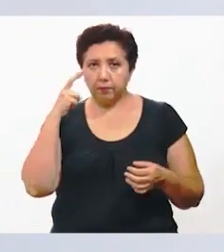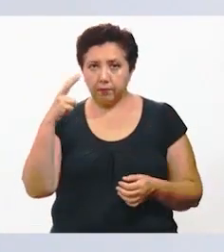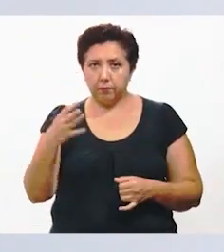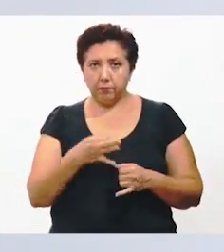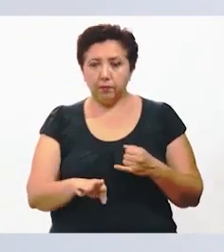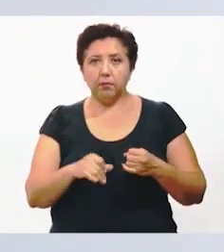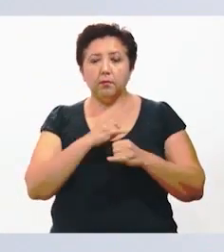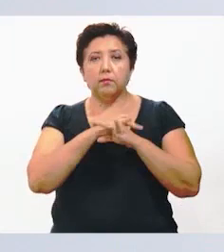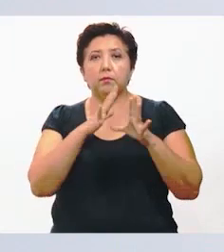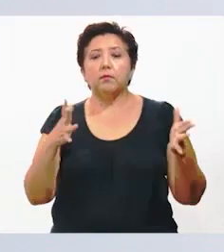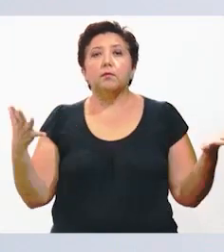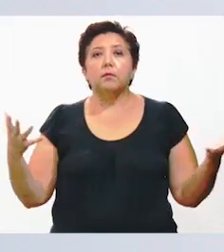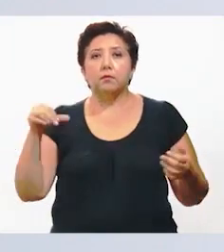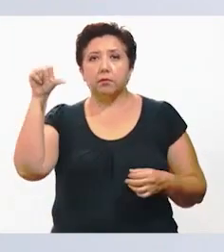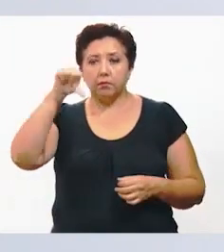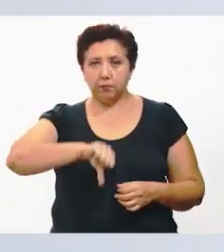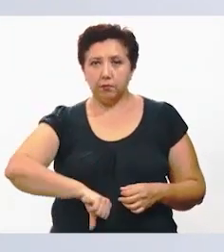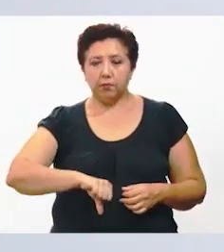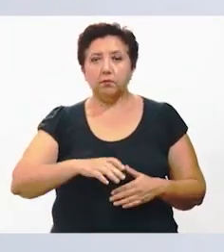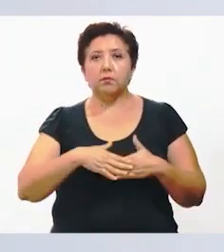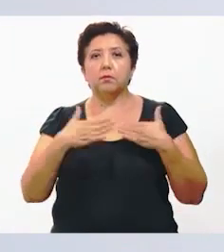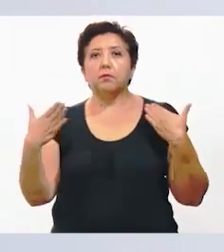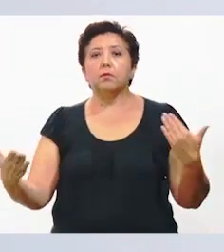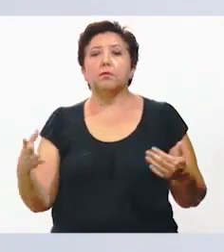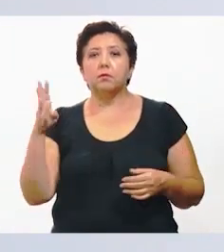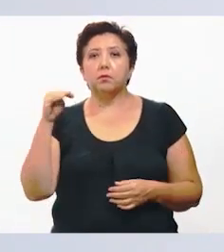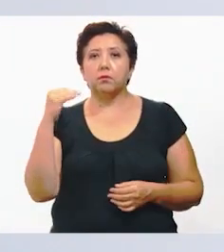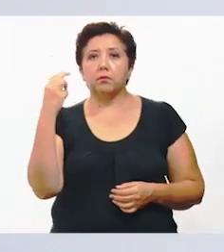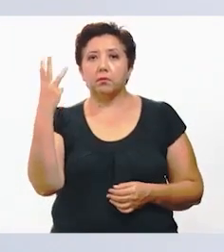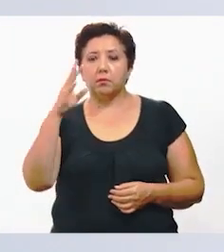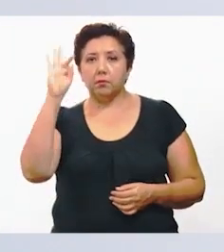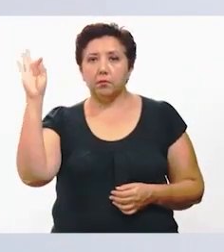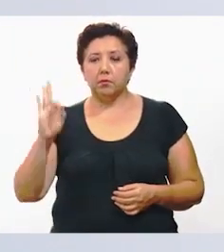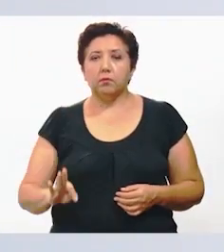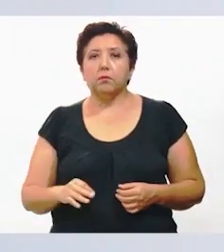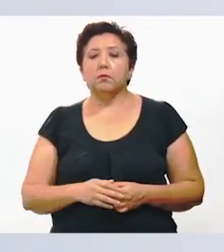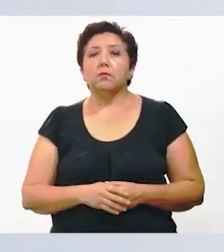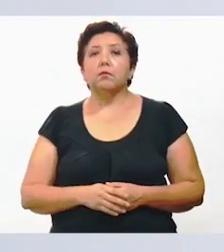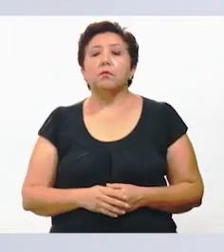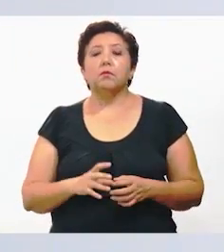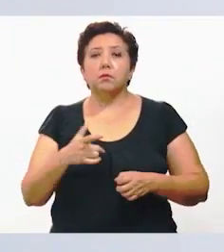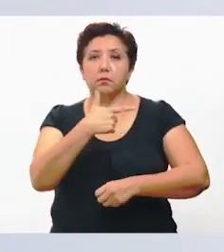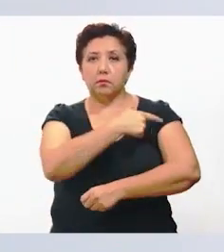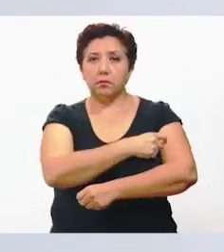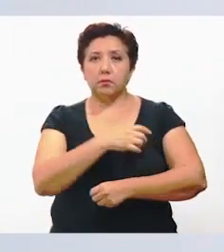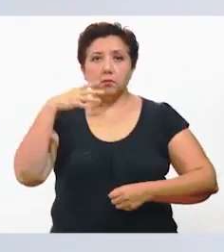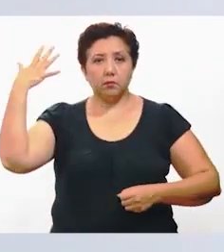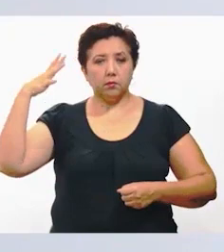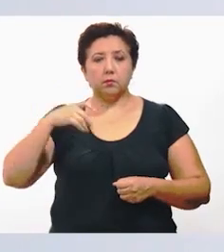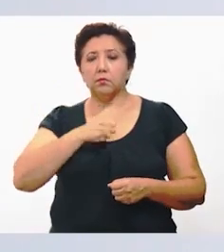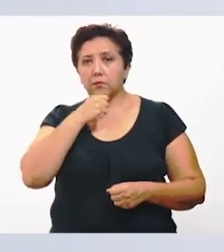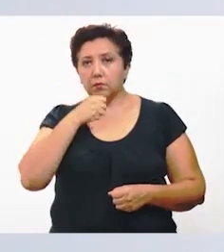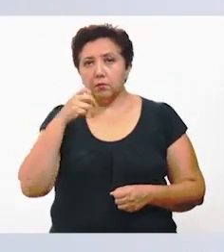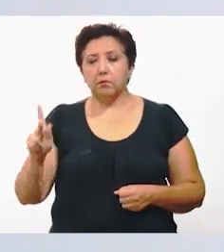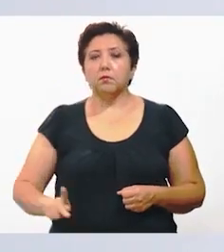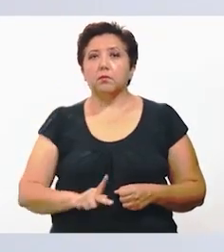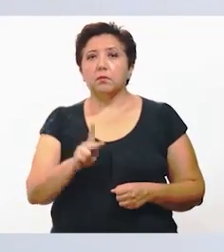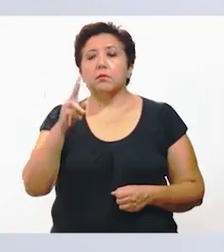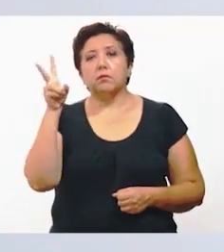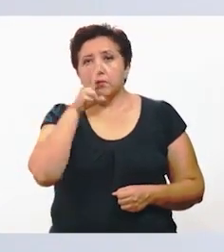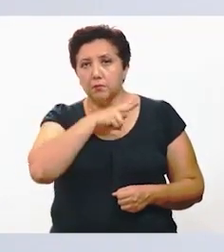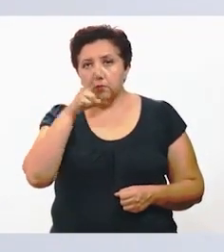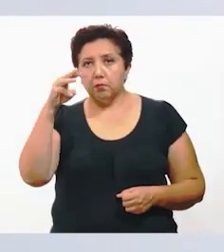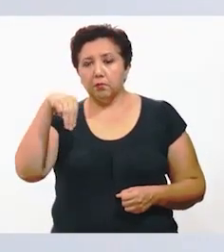consta en el último corte realizado hoy, el avance es del 93%. Se está vacunando a adultos mayores en los municipios